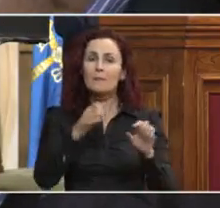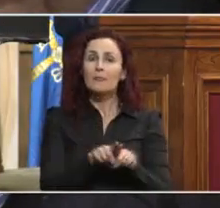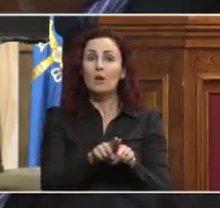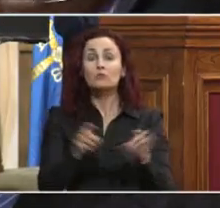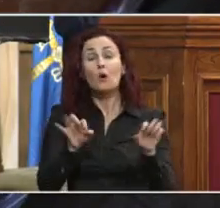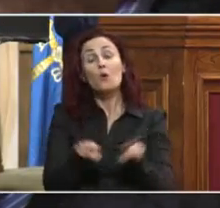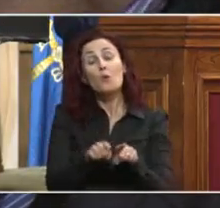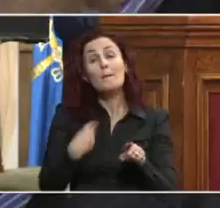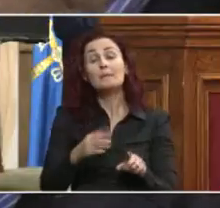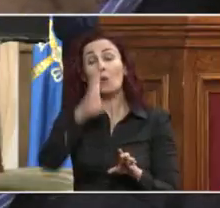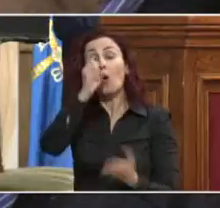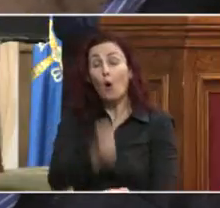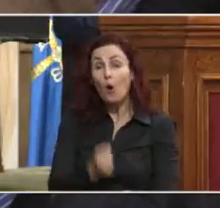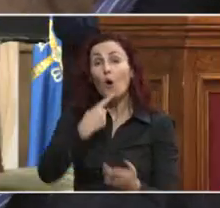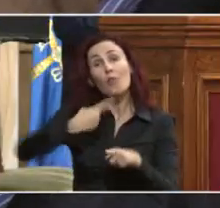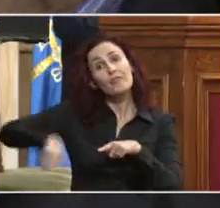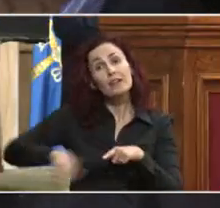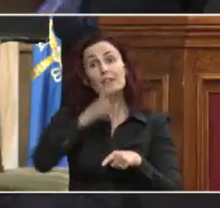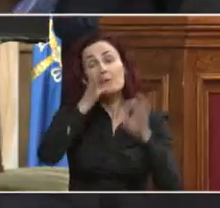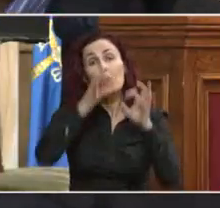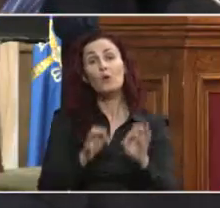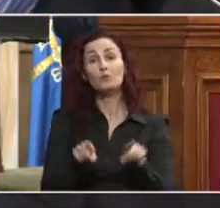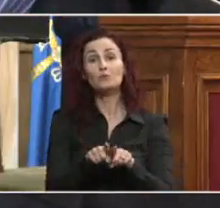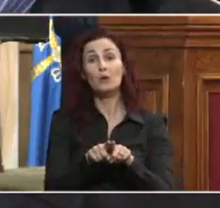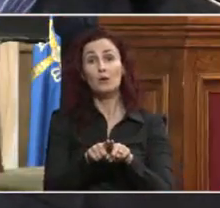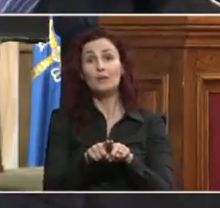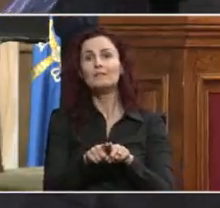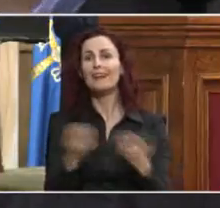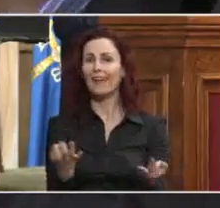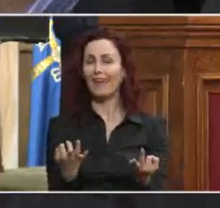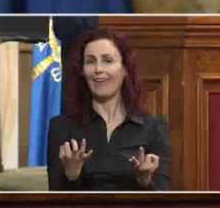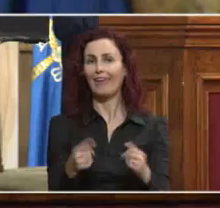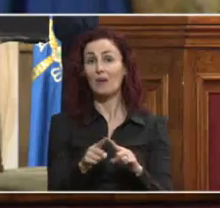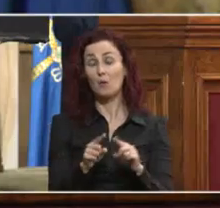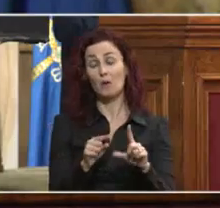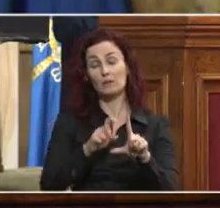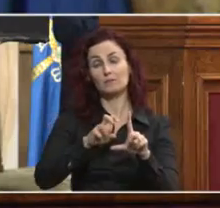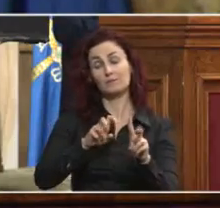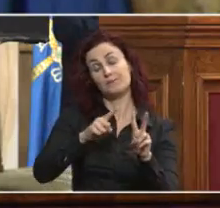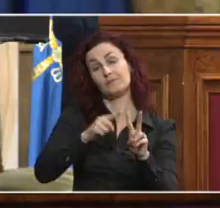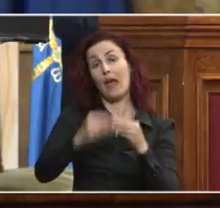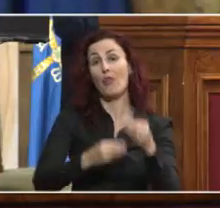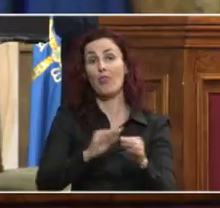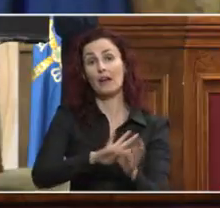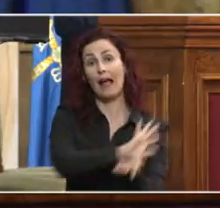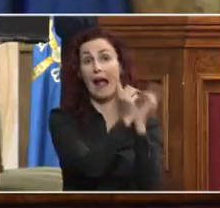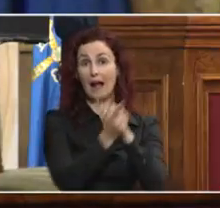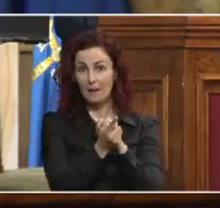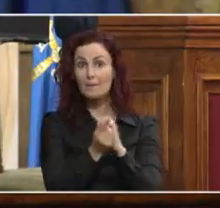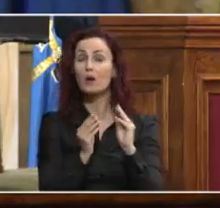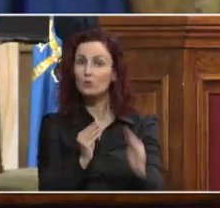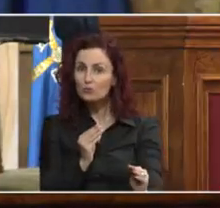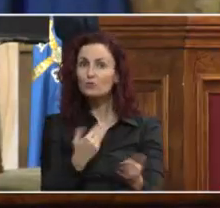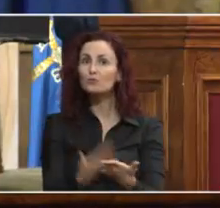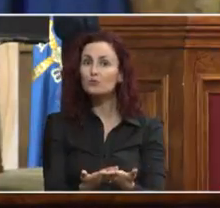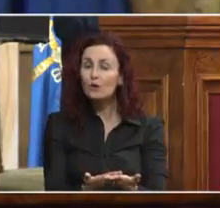que tomistas al entender que lo importante en epistemología es el paso de la potencia al acto. Al final reconocen